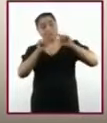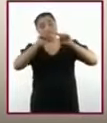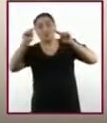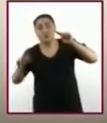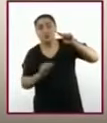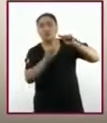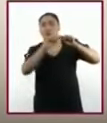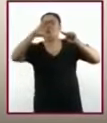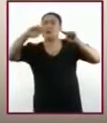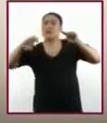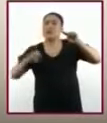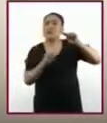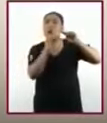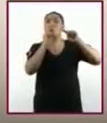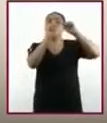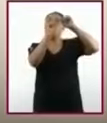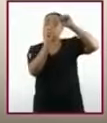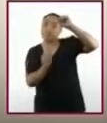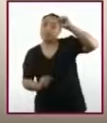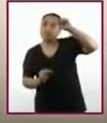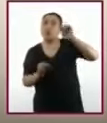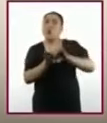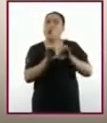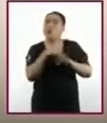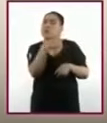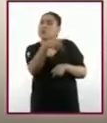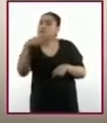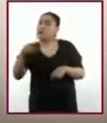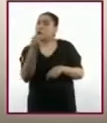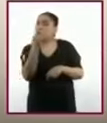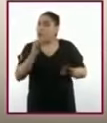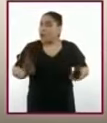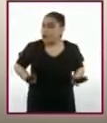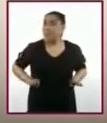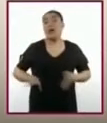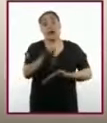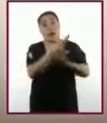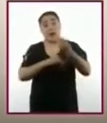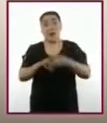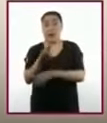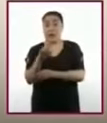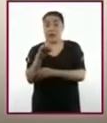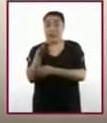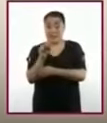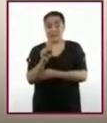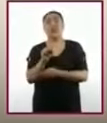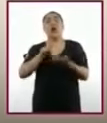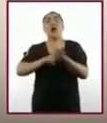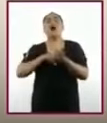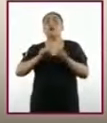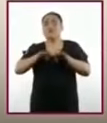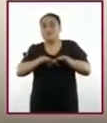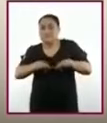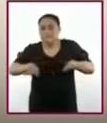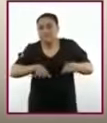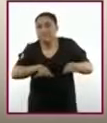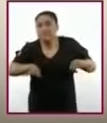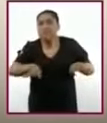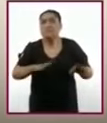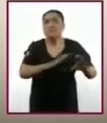de manera lineal cómo se alimentan los organismos, mientras que las redes alimentarias son un conjunto de cadenas